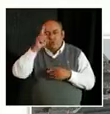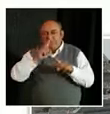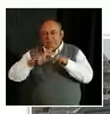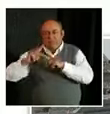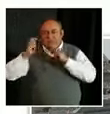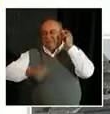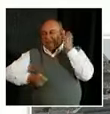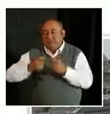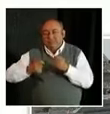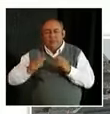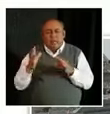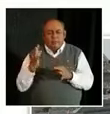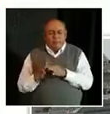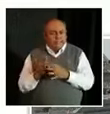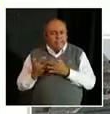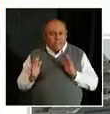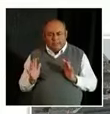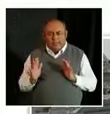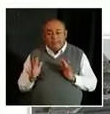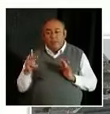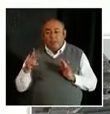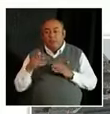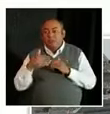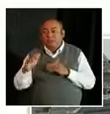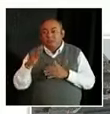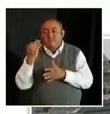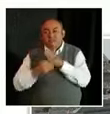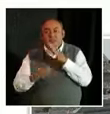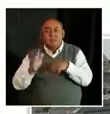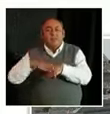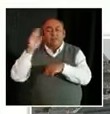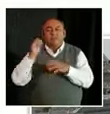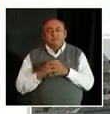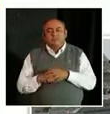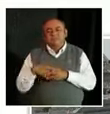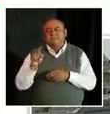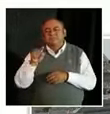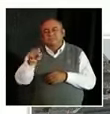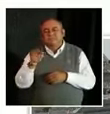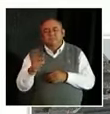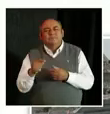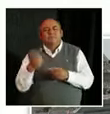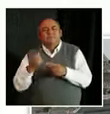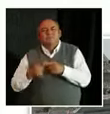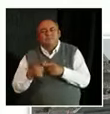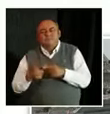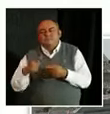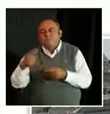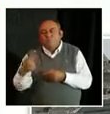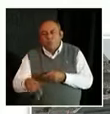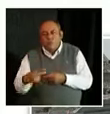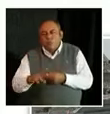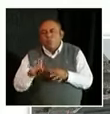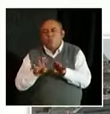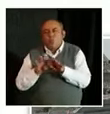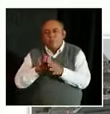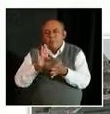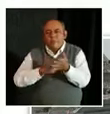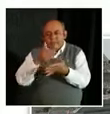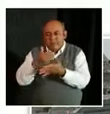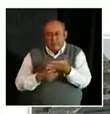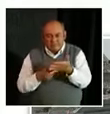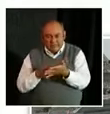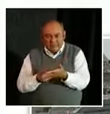Y gracias a eso se logró resolver la tenencia de la tierra en tramos de la misma